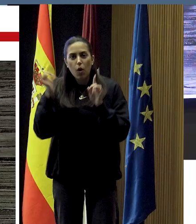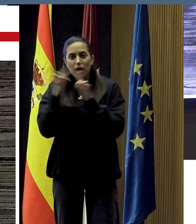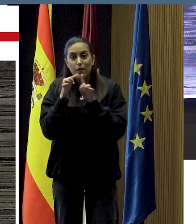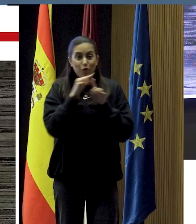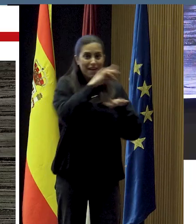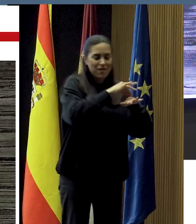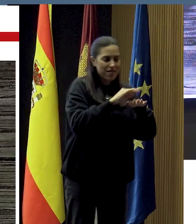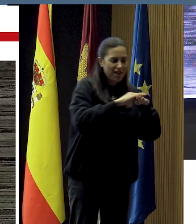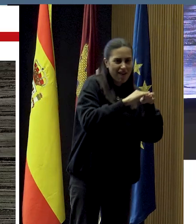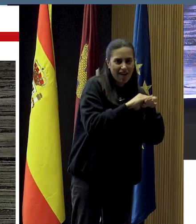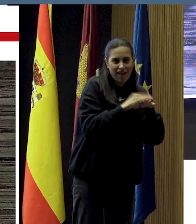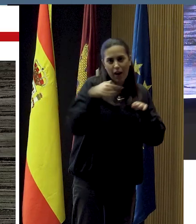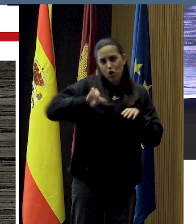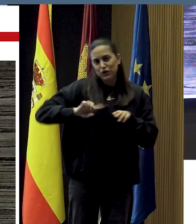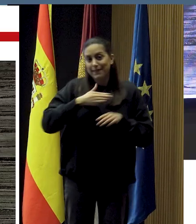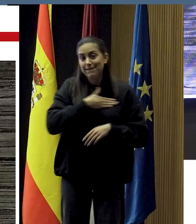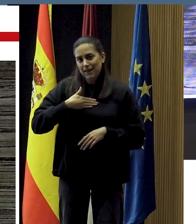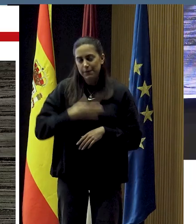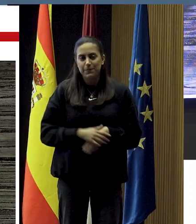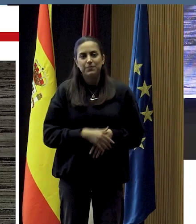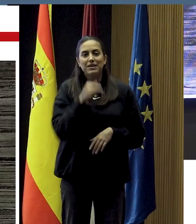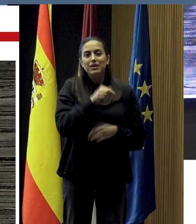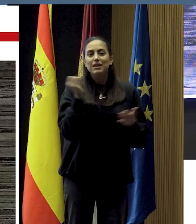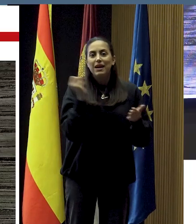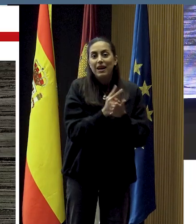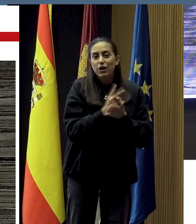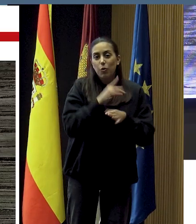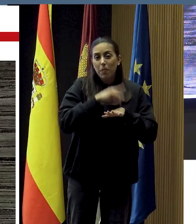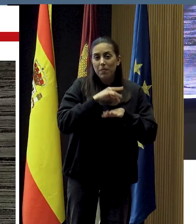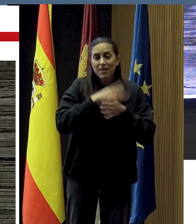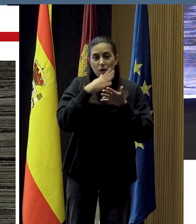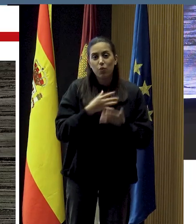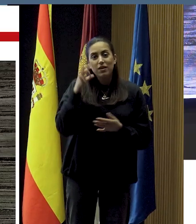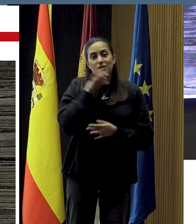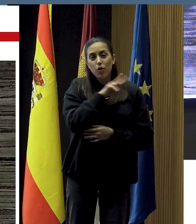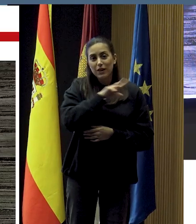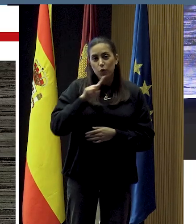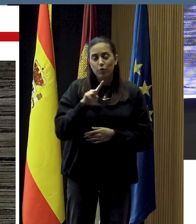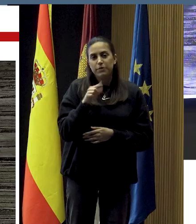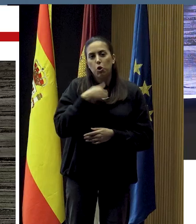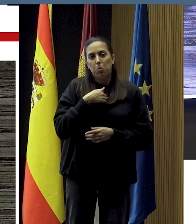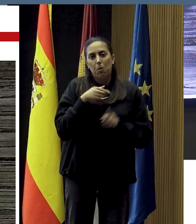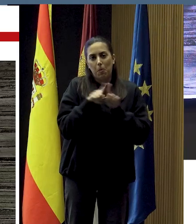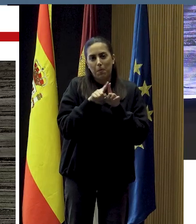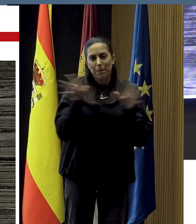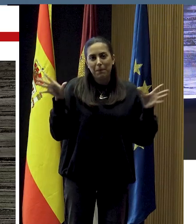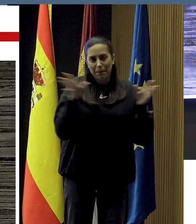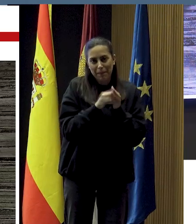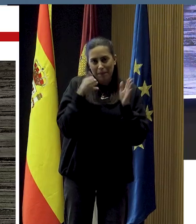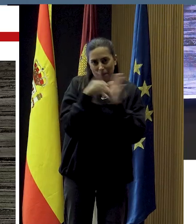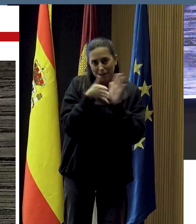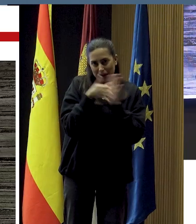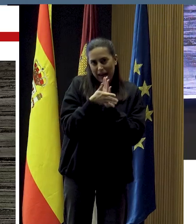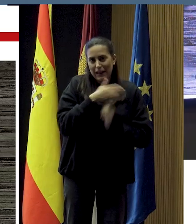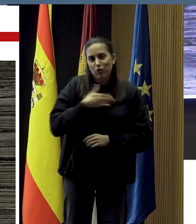enfermedad. ¿Vale? Por lo tanto, esto que son retos de la medicina actual, del siglo XXI, es lo que voy a intentar desbrozar sin entrar mucho en detalle.